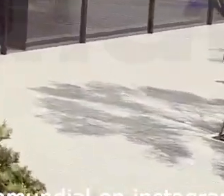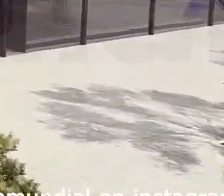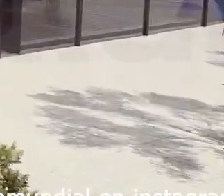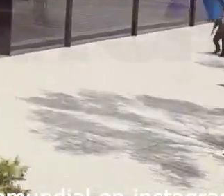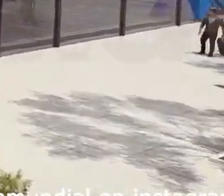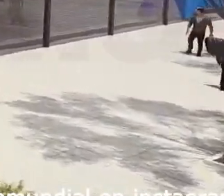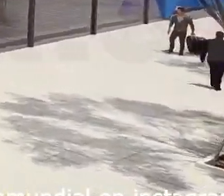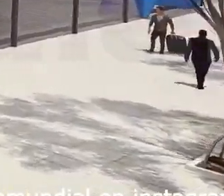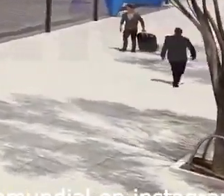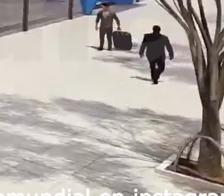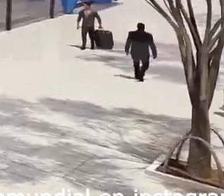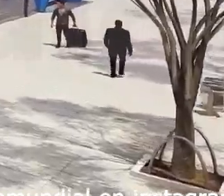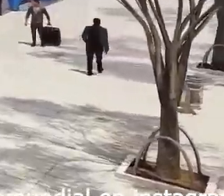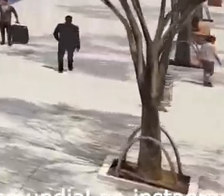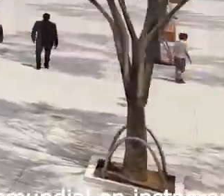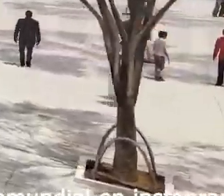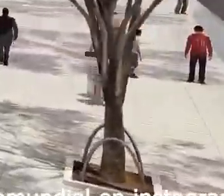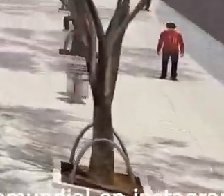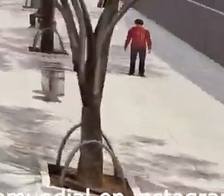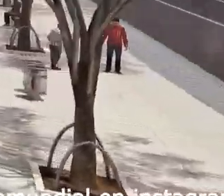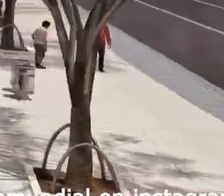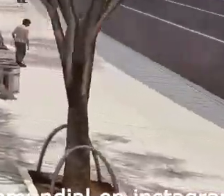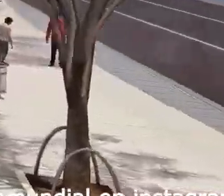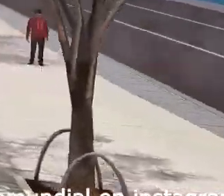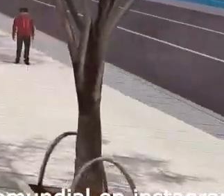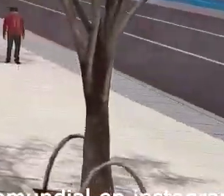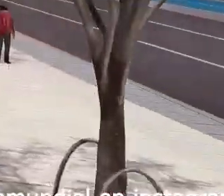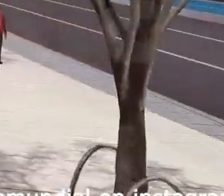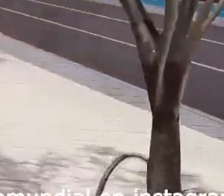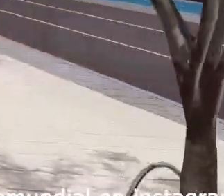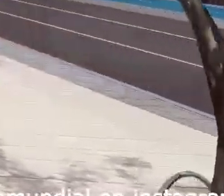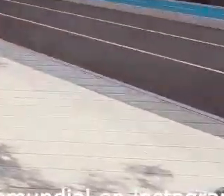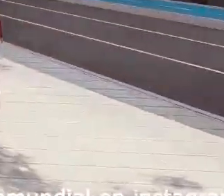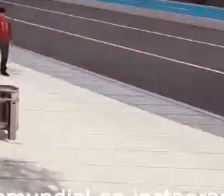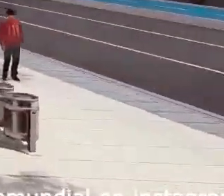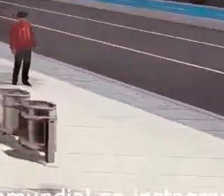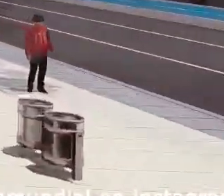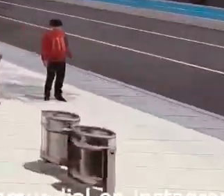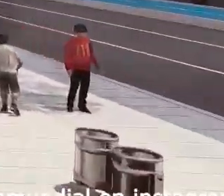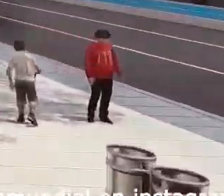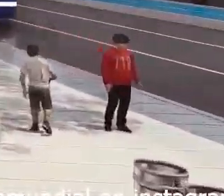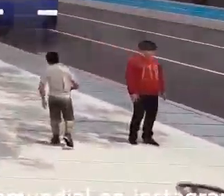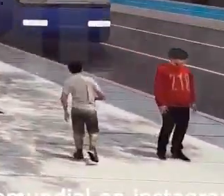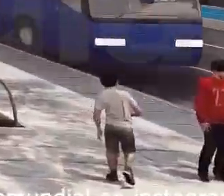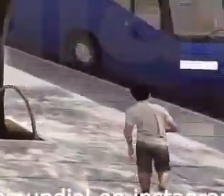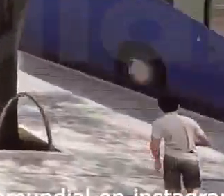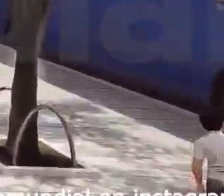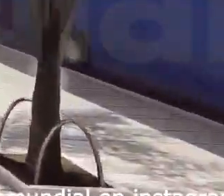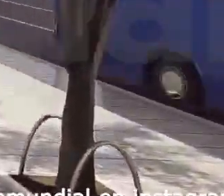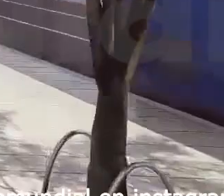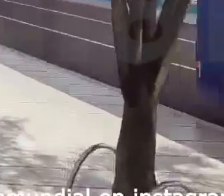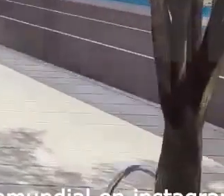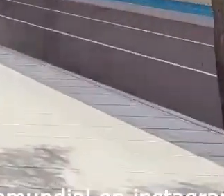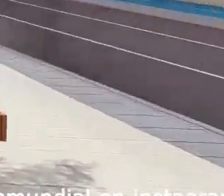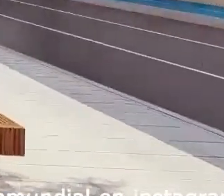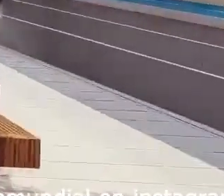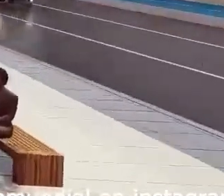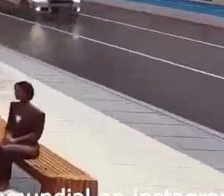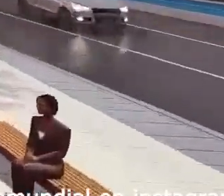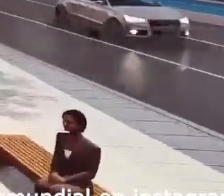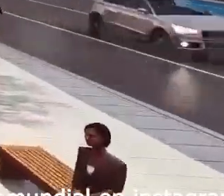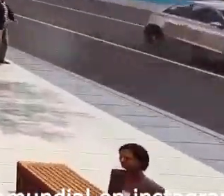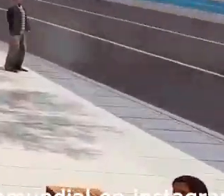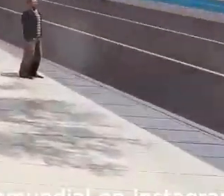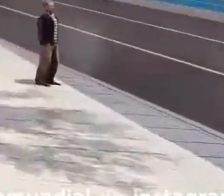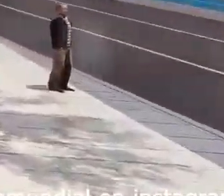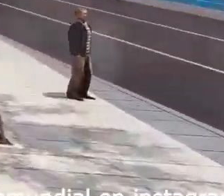Hola, ¿qué tal? Les habla John de Inframundial y estas son mis redes sociales para que me sigan. Este corto video es para resaltar algo que